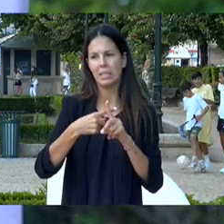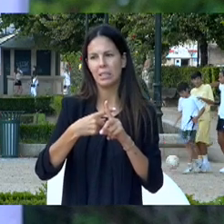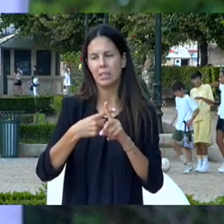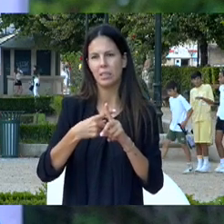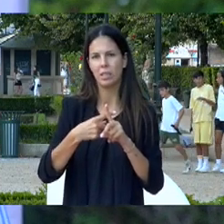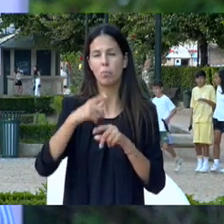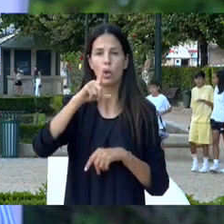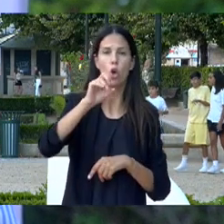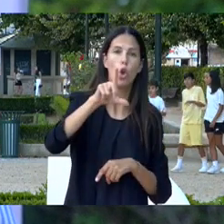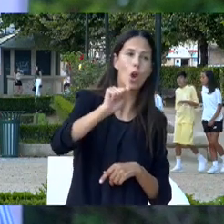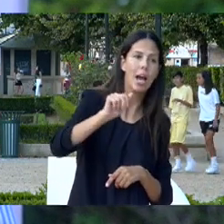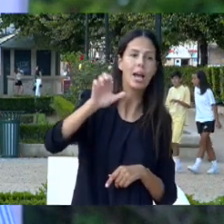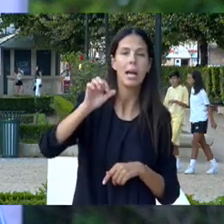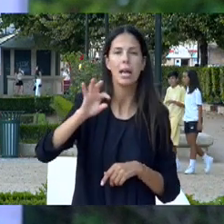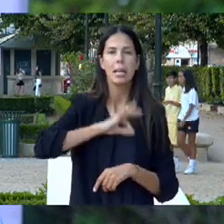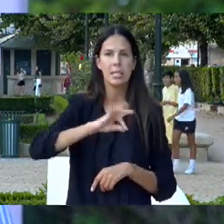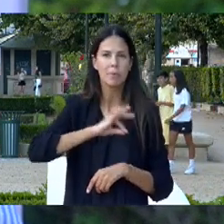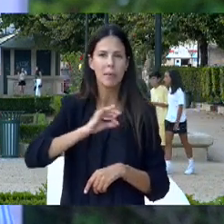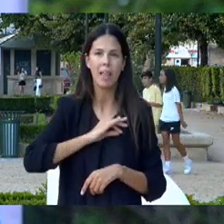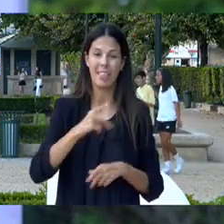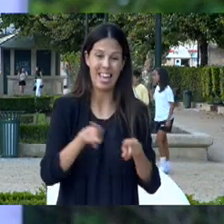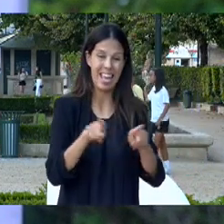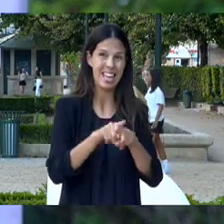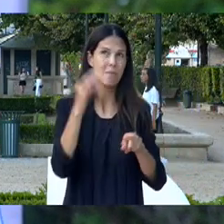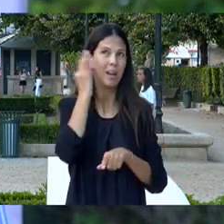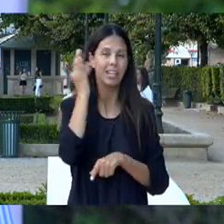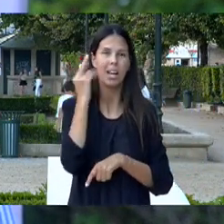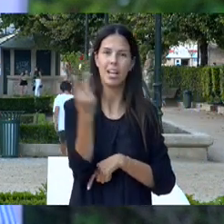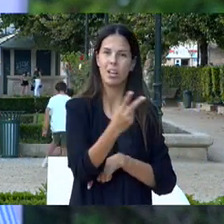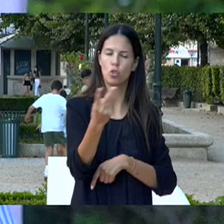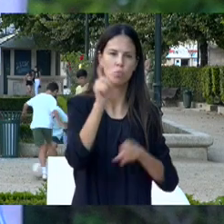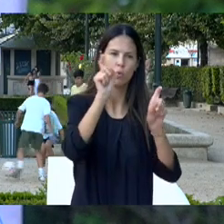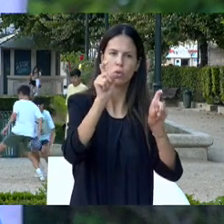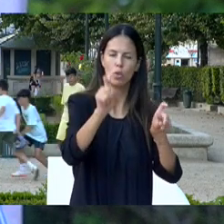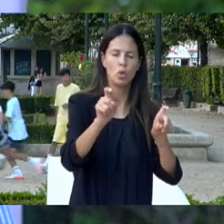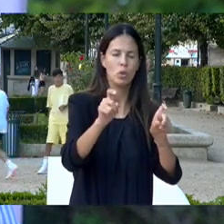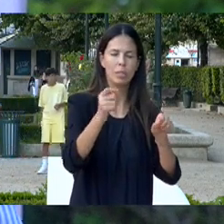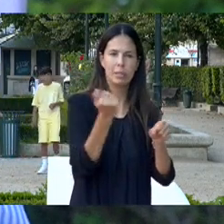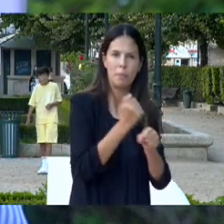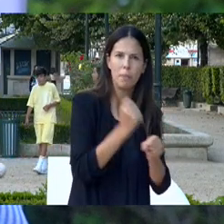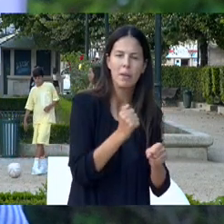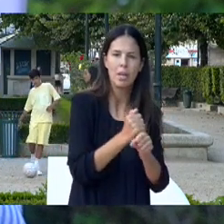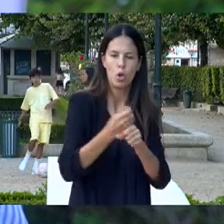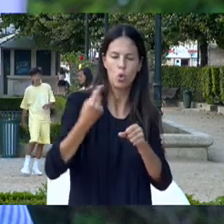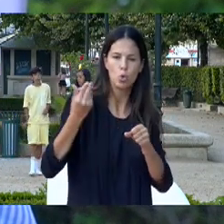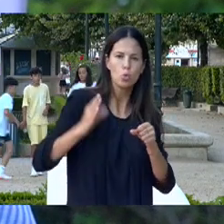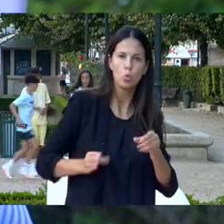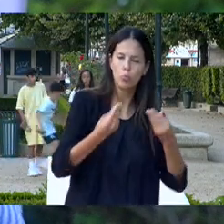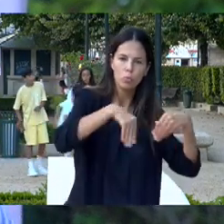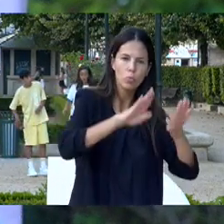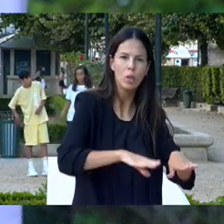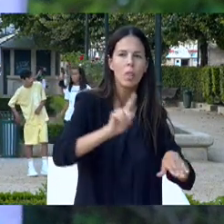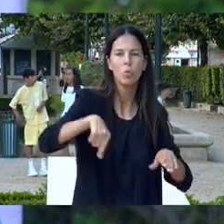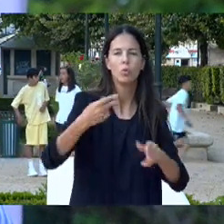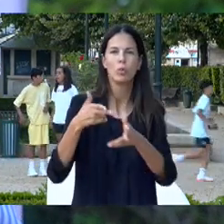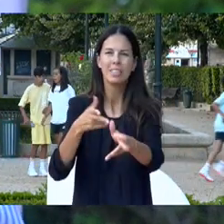Lola e Esperanza, súas irmáns, tamén son suspendidas de emprego e soldo de maestras. Ven o xuizo e o fusilamento de Telmo